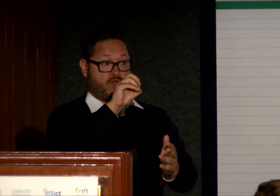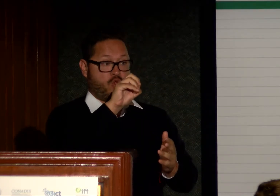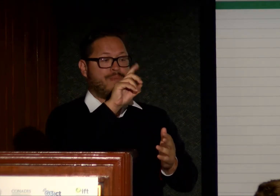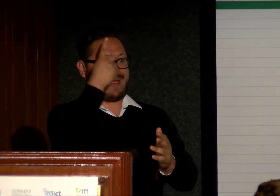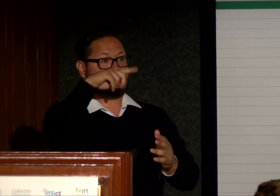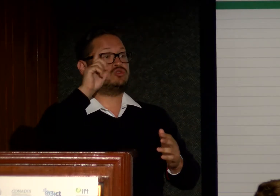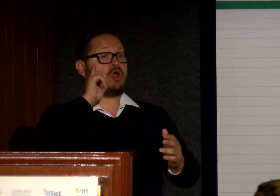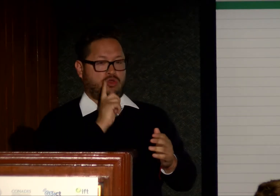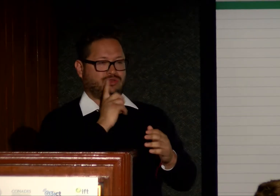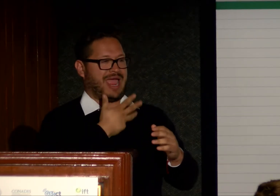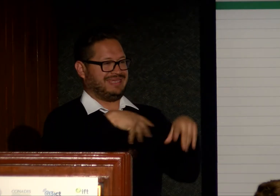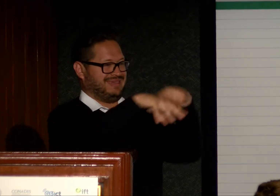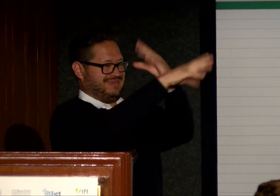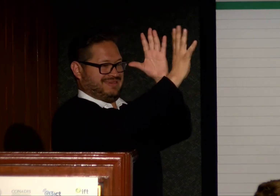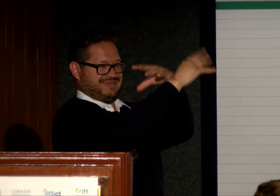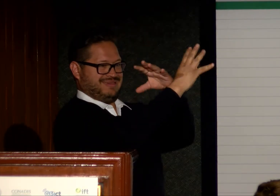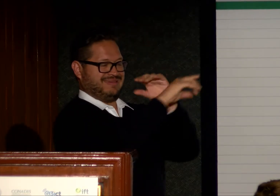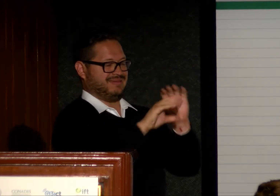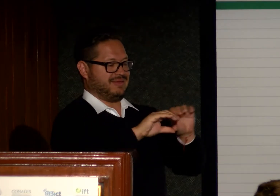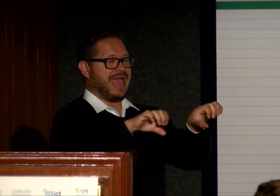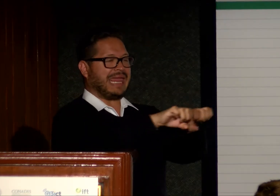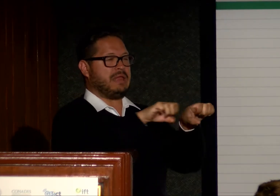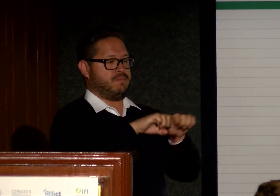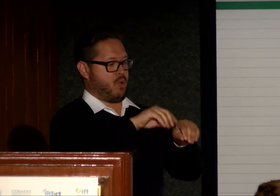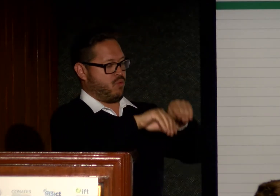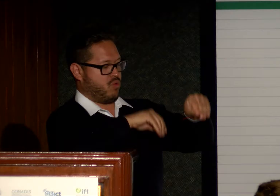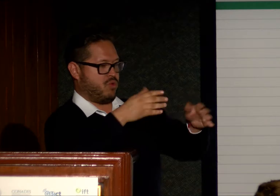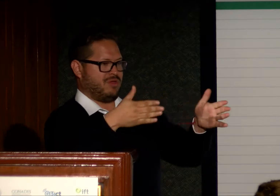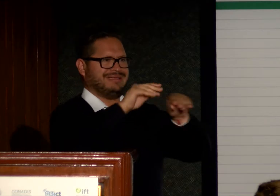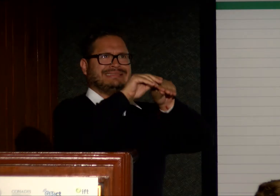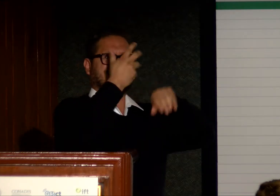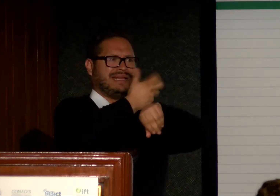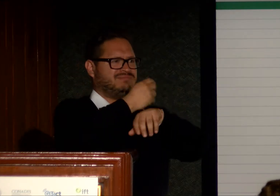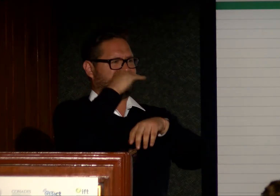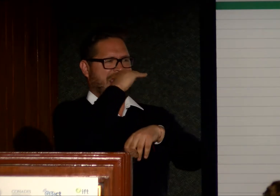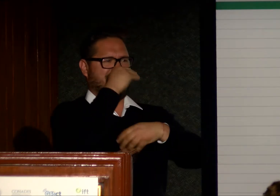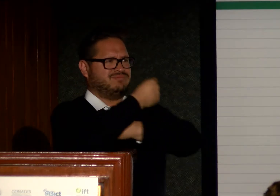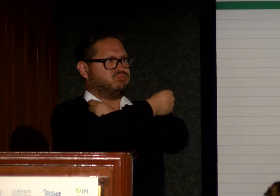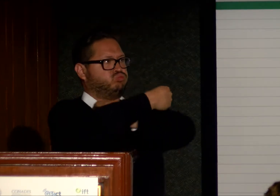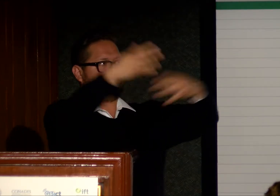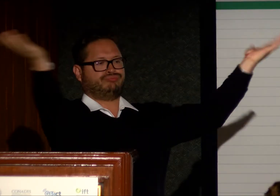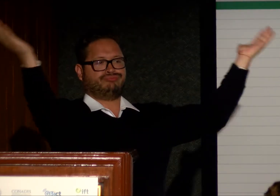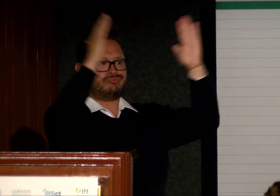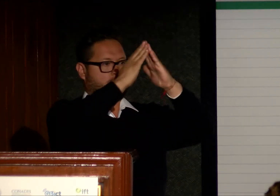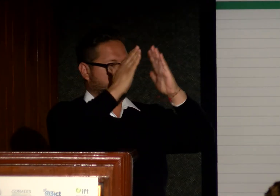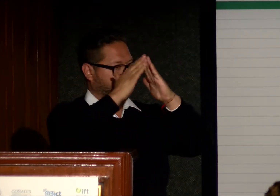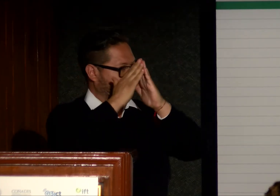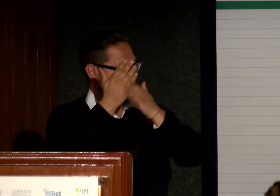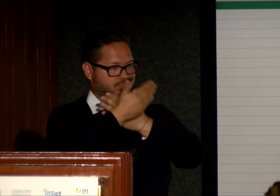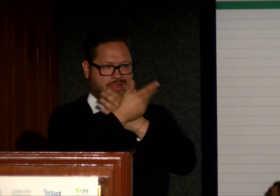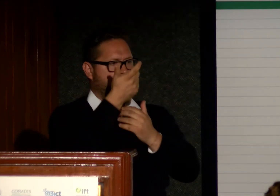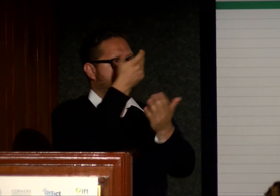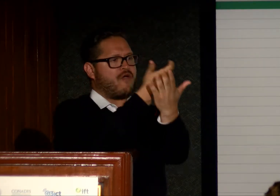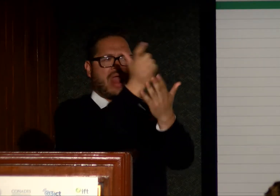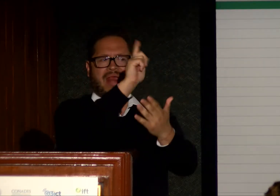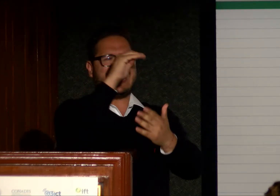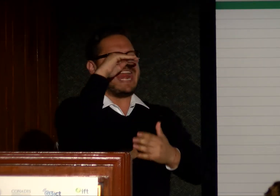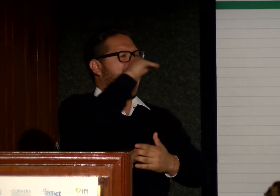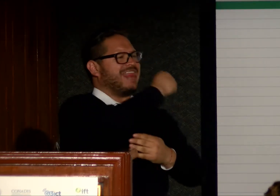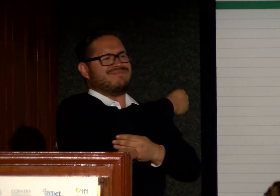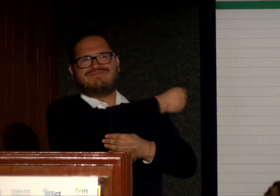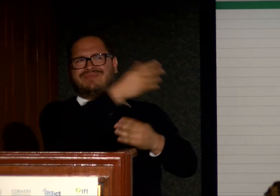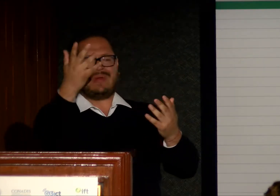centros de relevo para las personas sordas, que es como un equipo, hay dos televisiones que se van comunicando